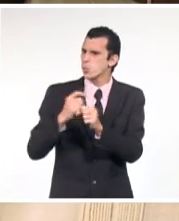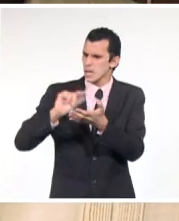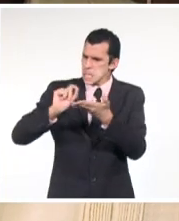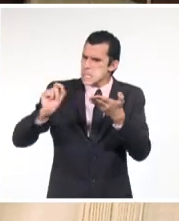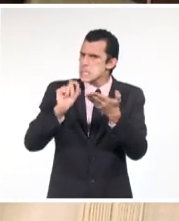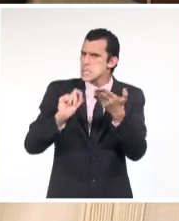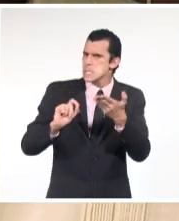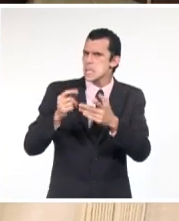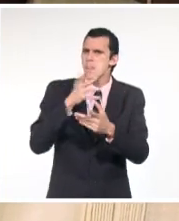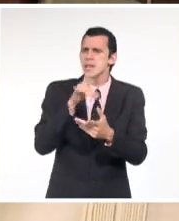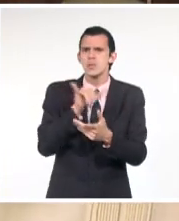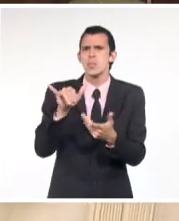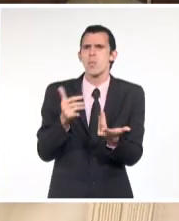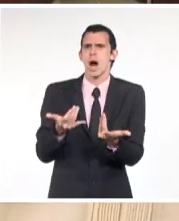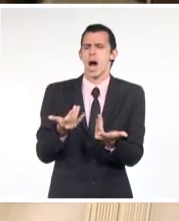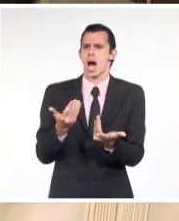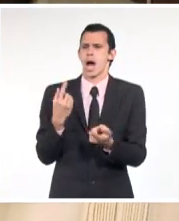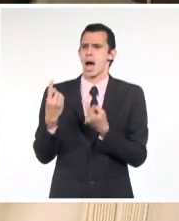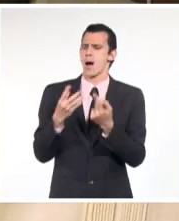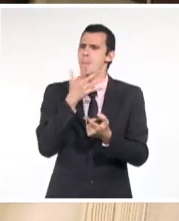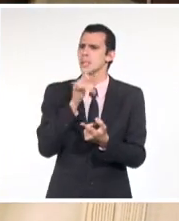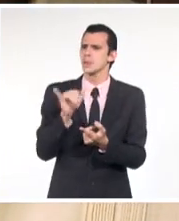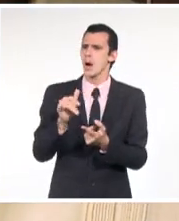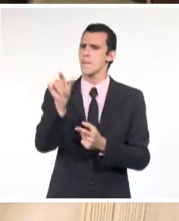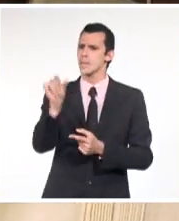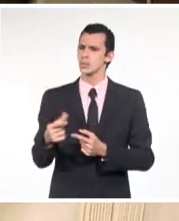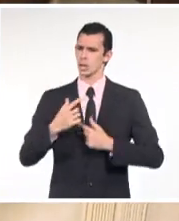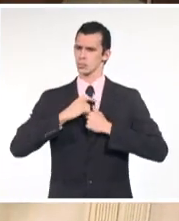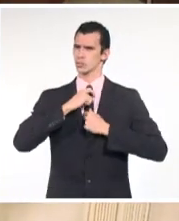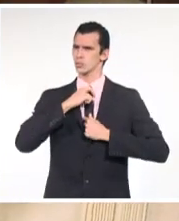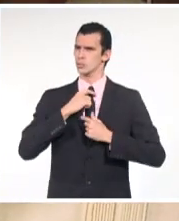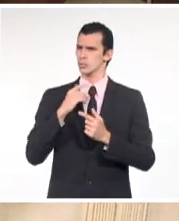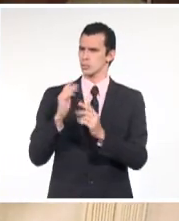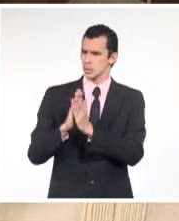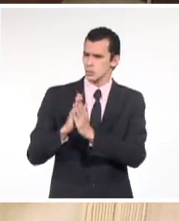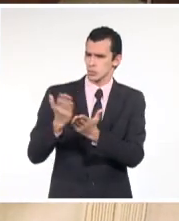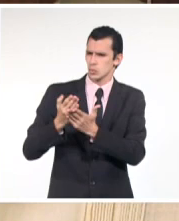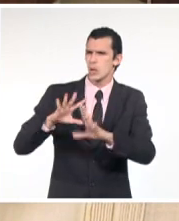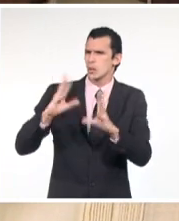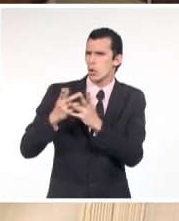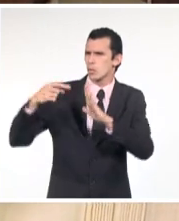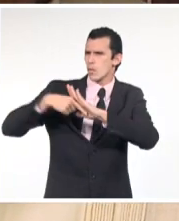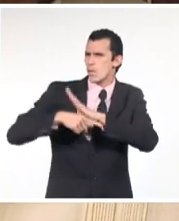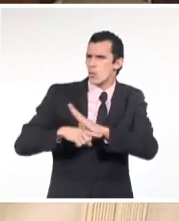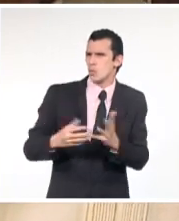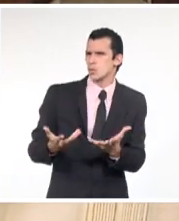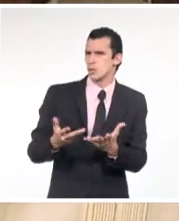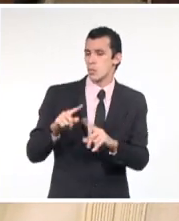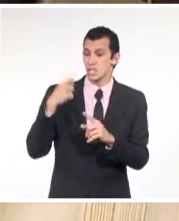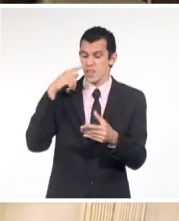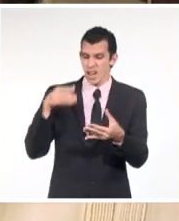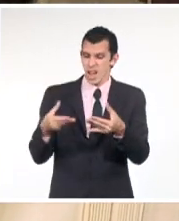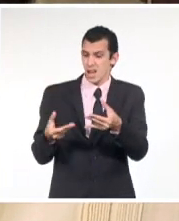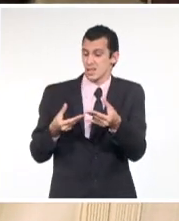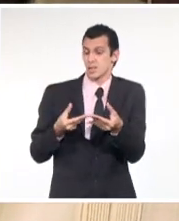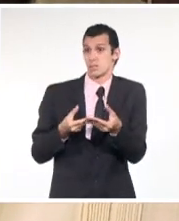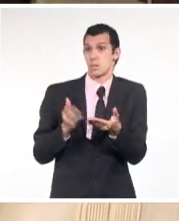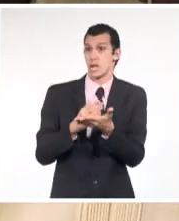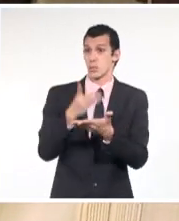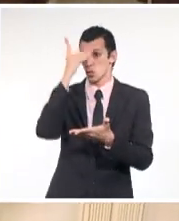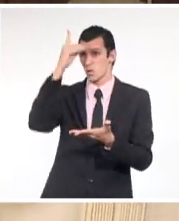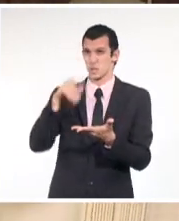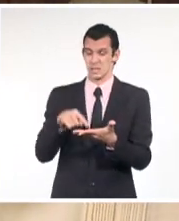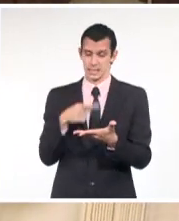Biblia parece la Biblia de un pastor. Dice, ¿por qué? Digo, porque está bien manoseadita. Y un pastor que hace